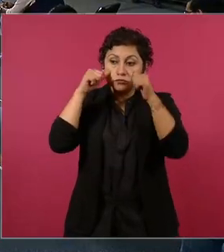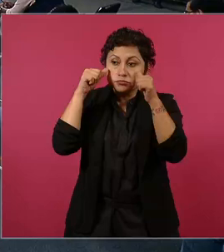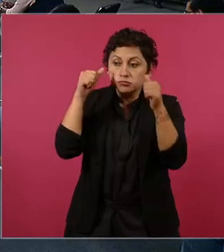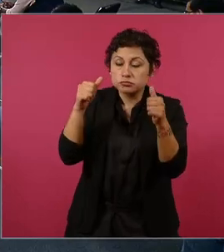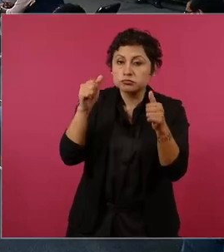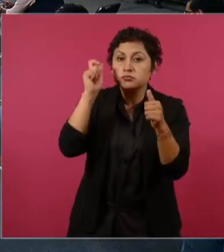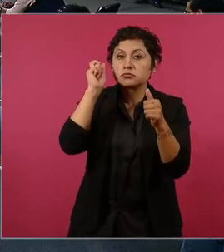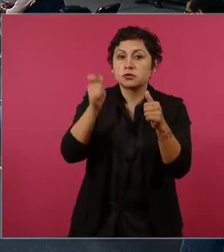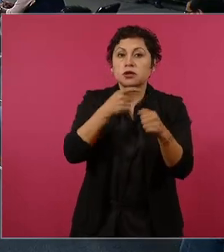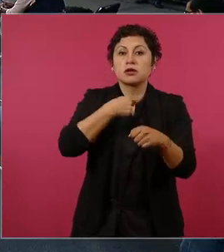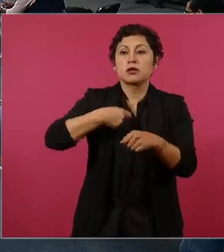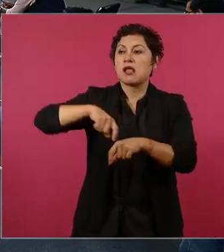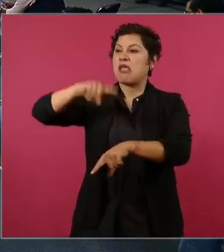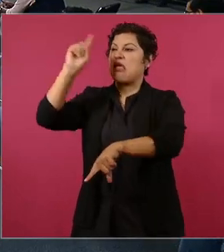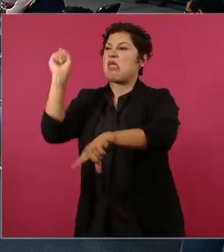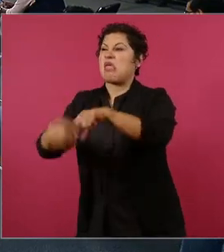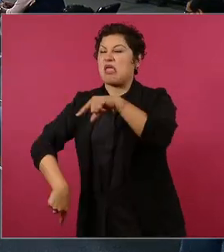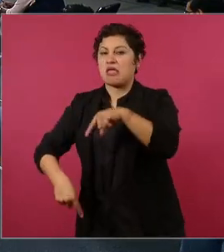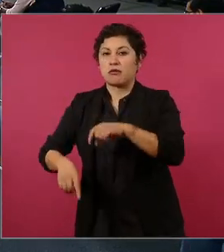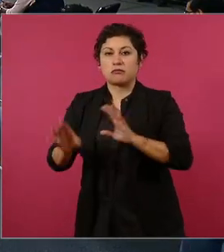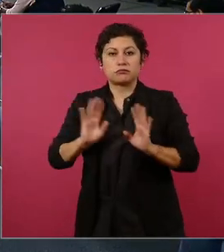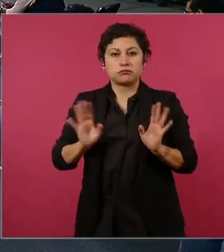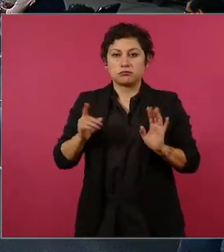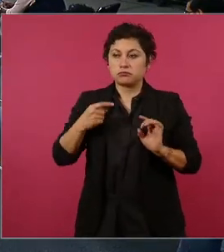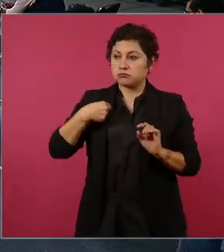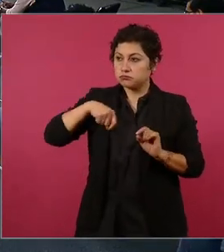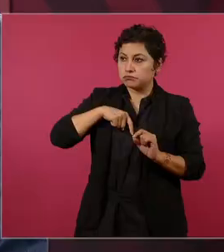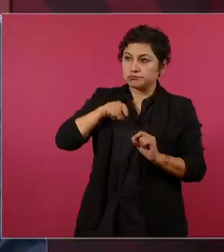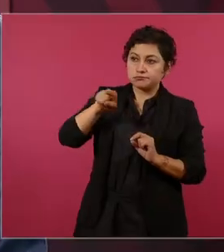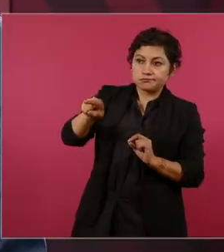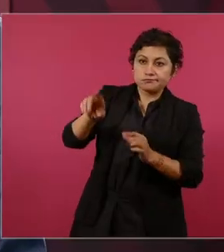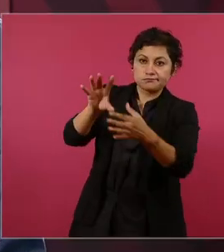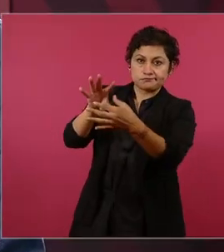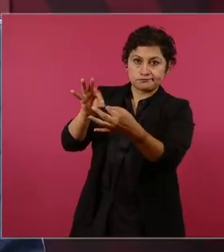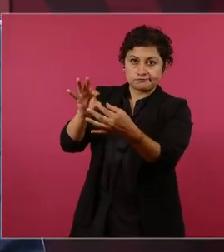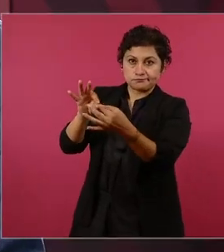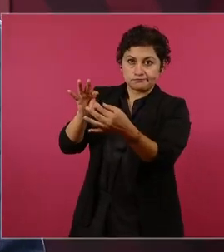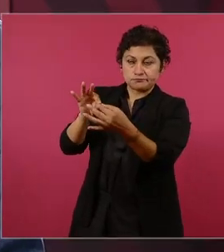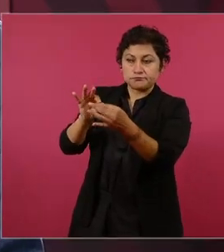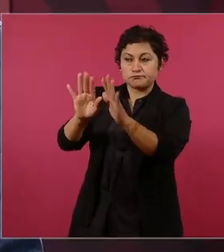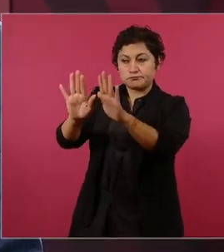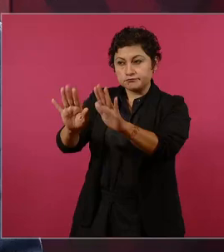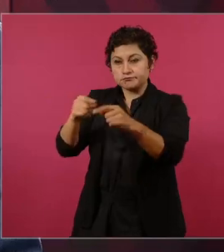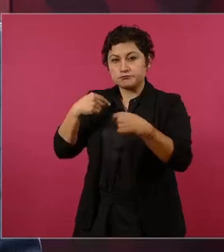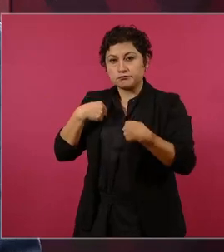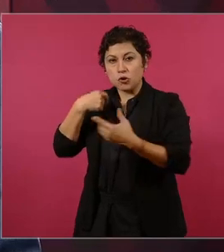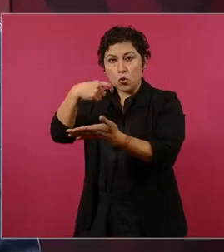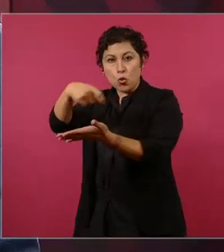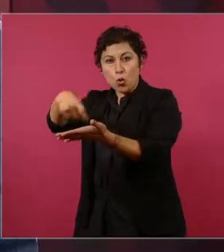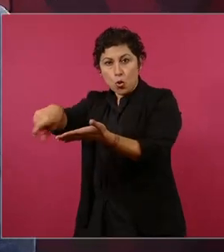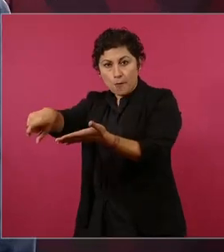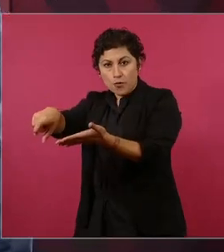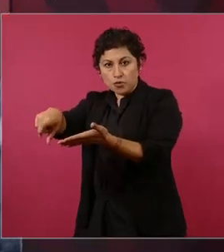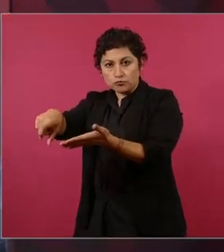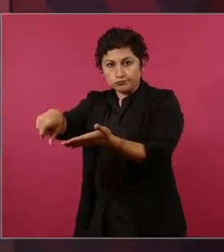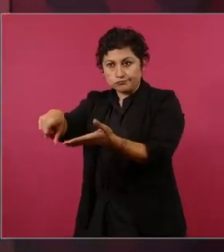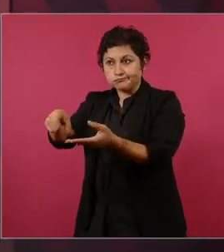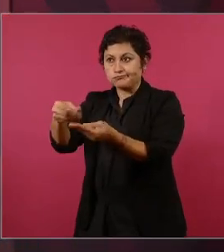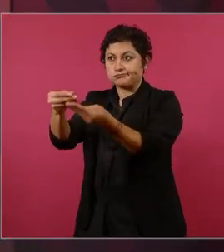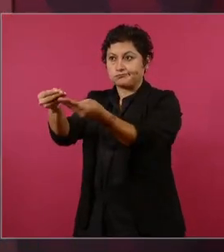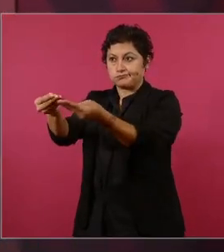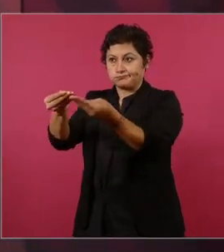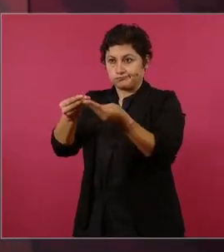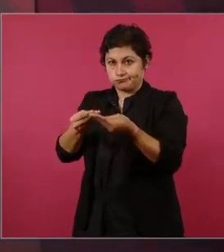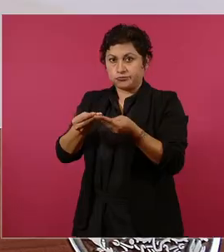manera arbitraria. Hablamos con los propietarios y les compramos las tierras y se les entregaron